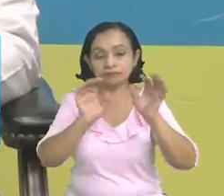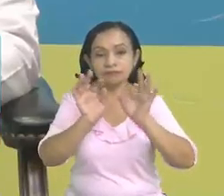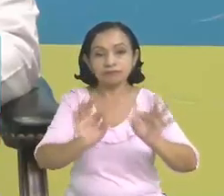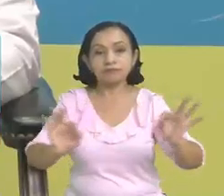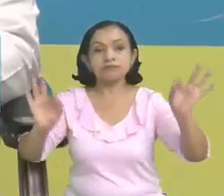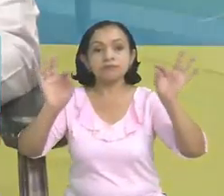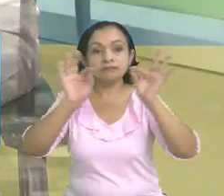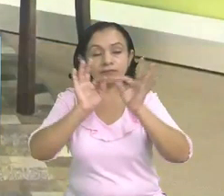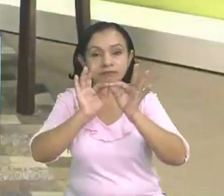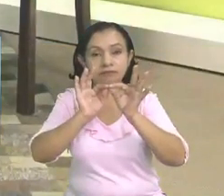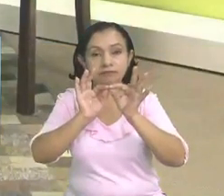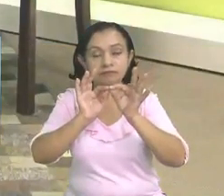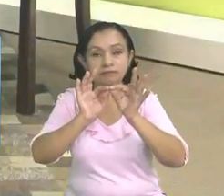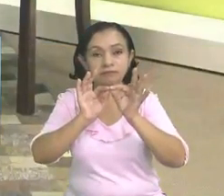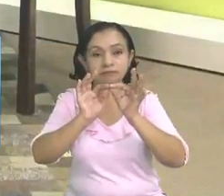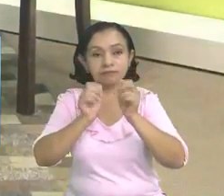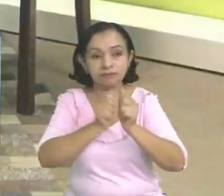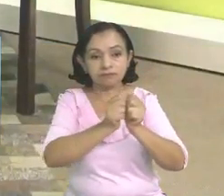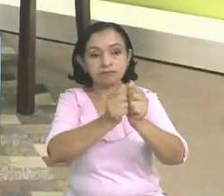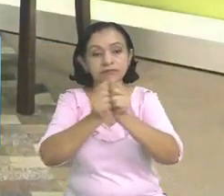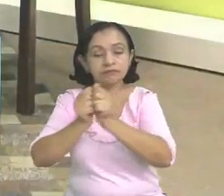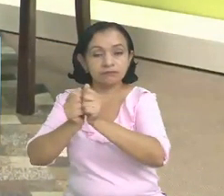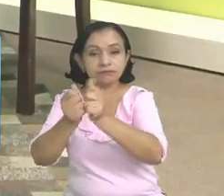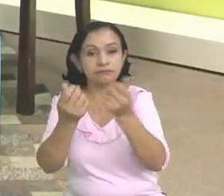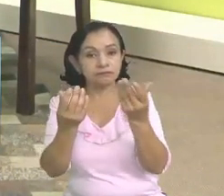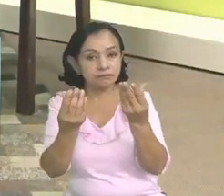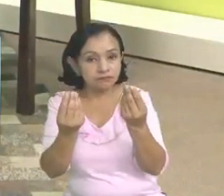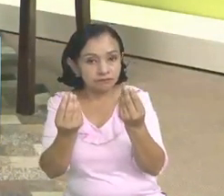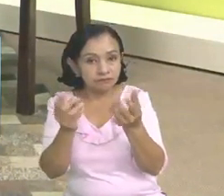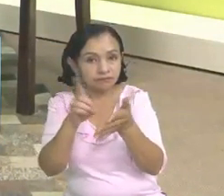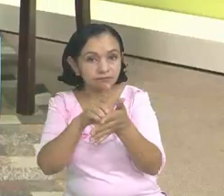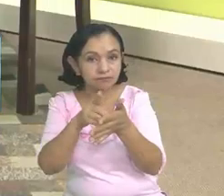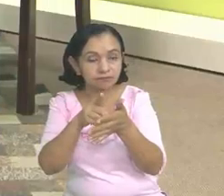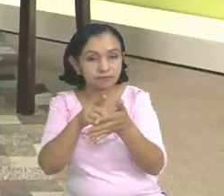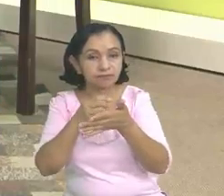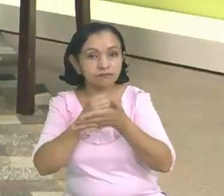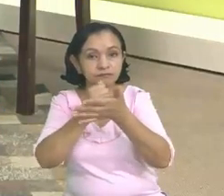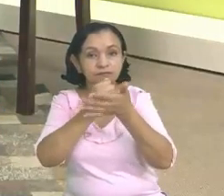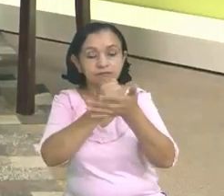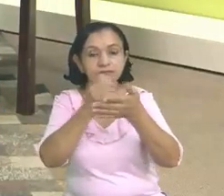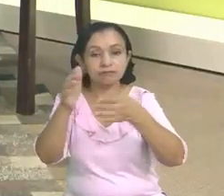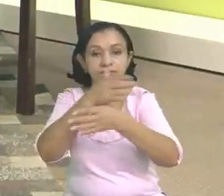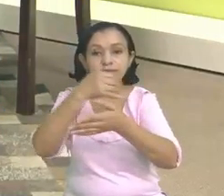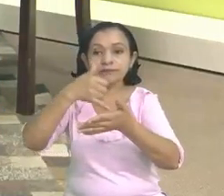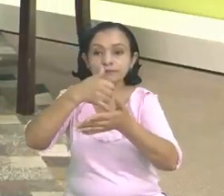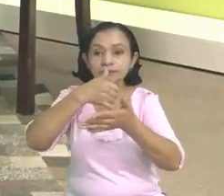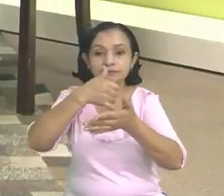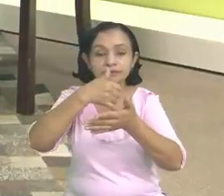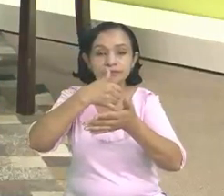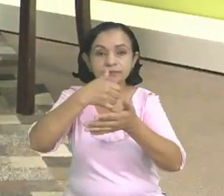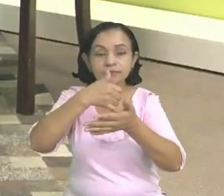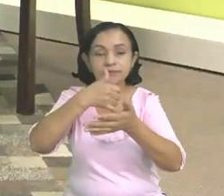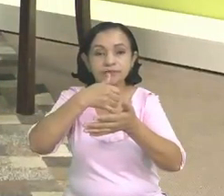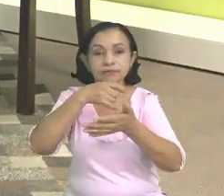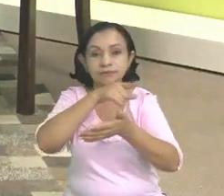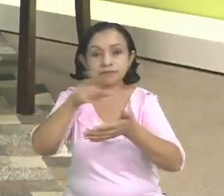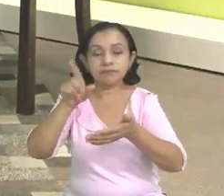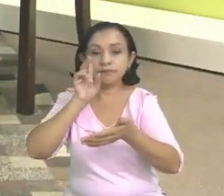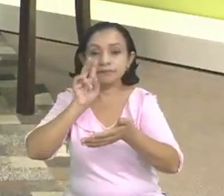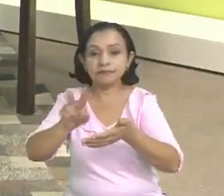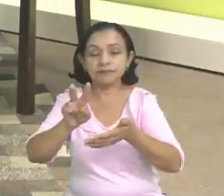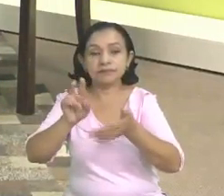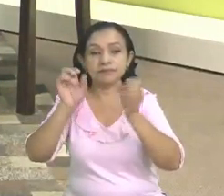importante, dar acompañamientos a sus dudas y a sus temores y ayudarles pues en sus debilidades que ellos perciban, porque a lo